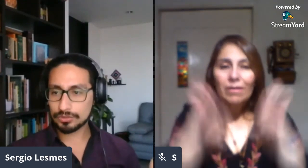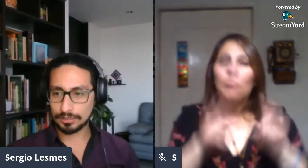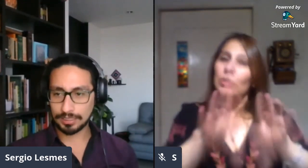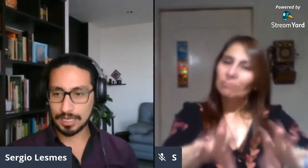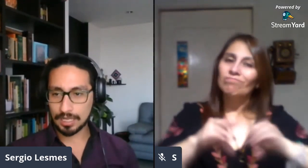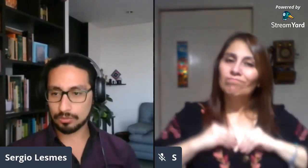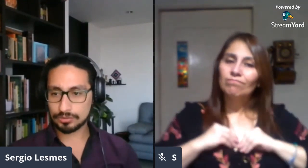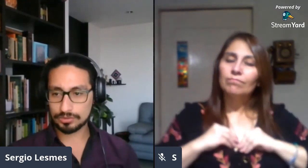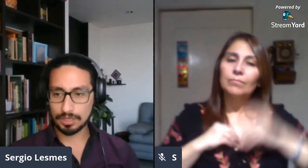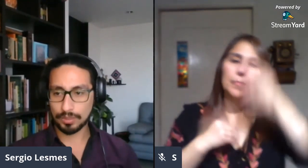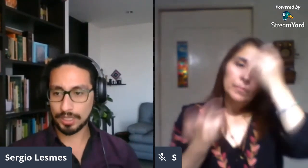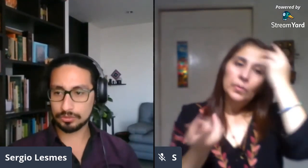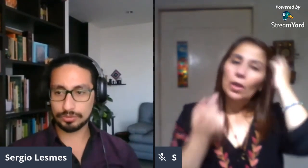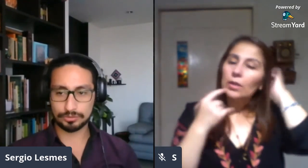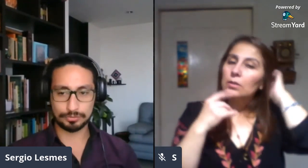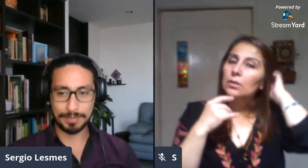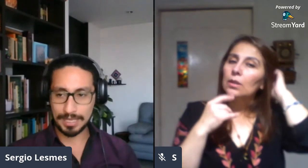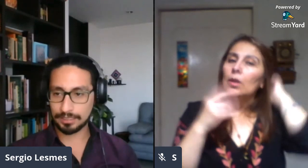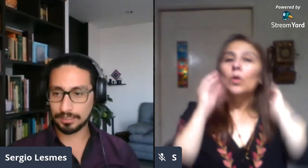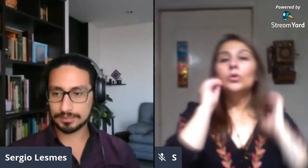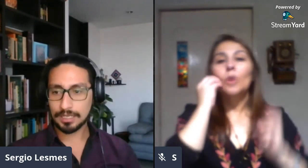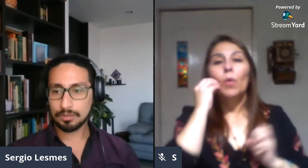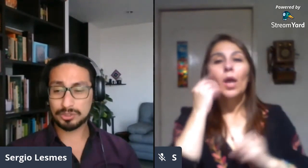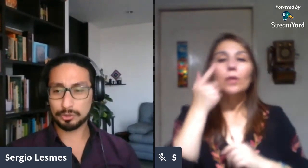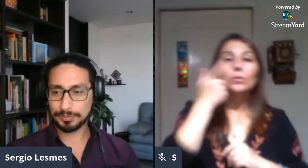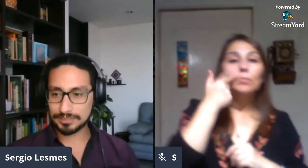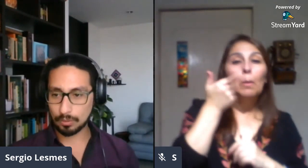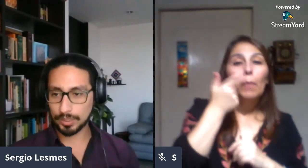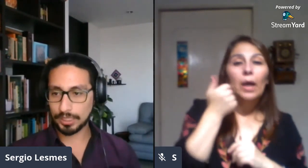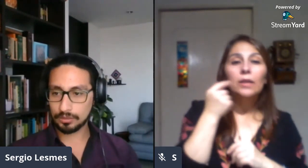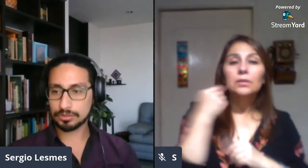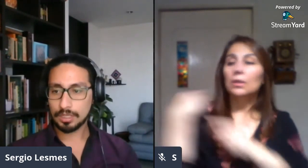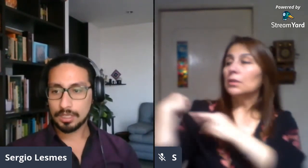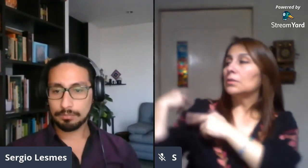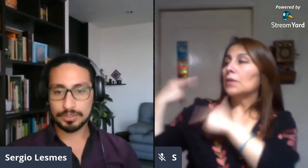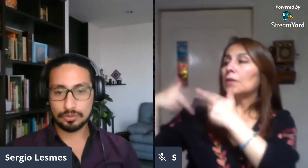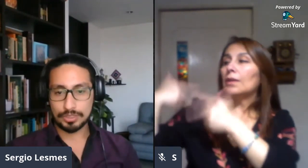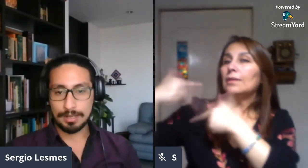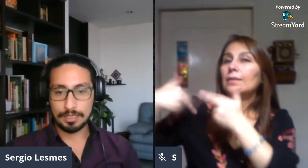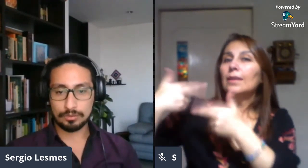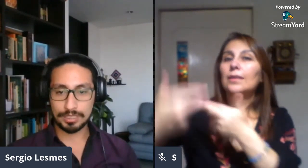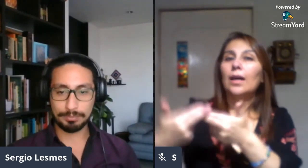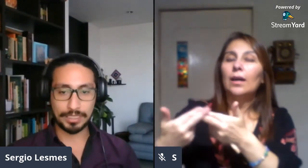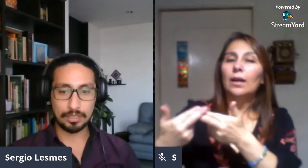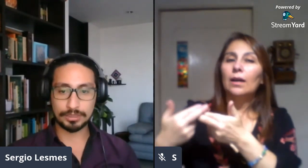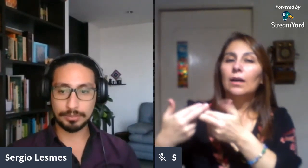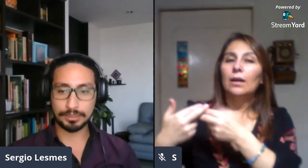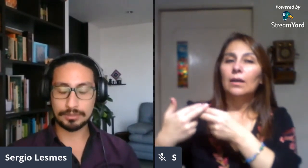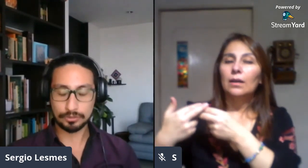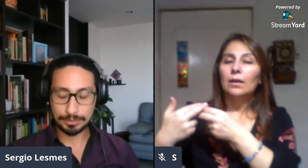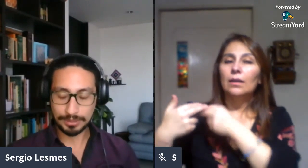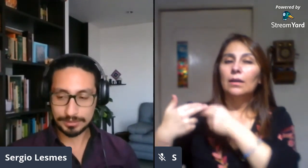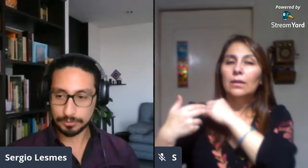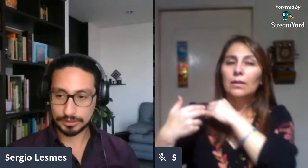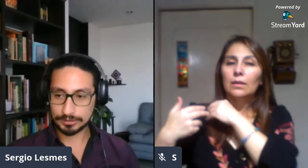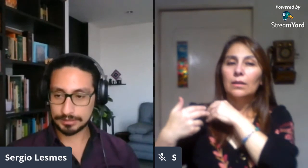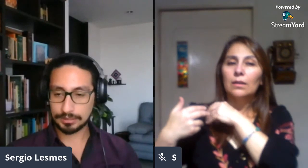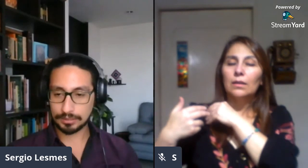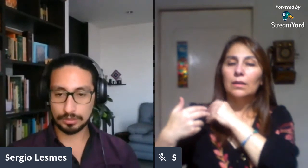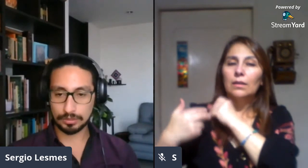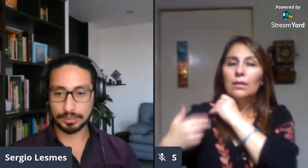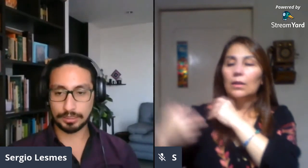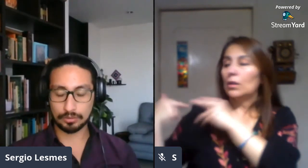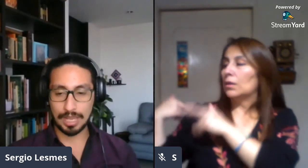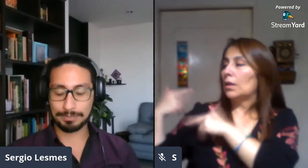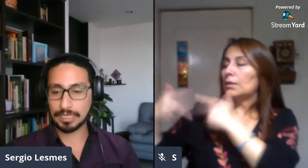mandato que nos han dejado nuestros abuelos, nuestros padres, nuestros bisabuelos, pues nos ha implicado también, y eso también es importante